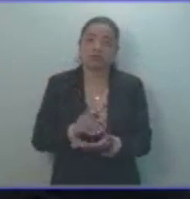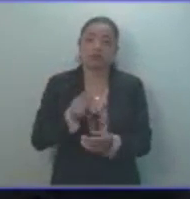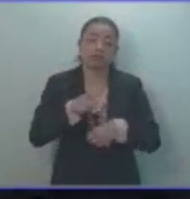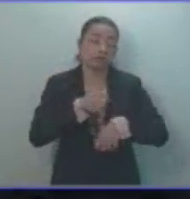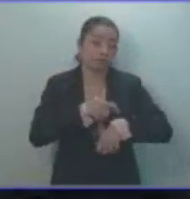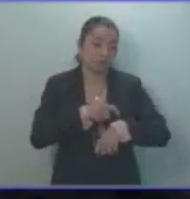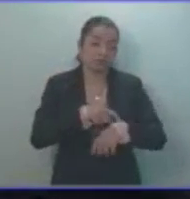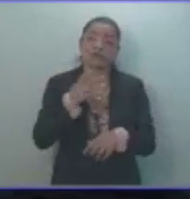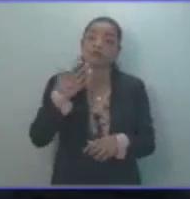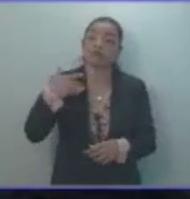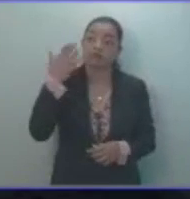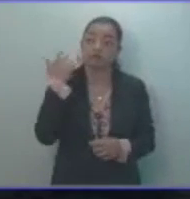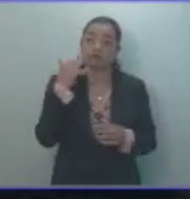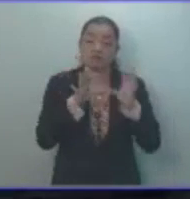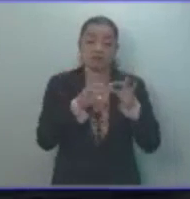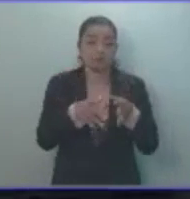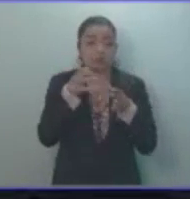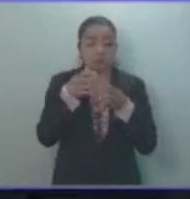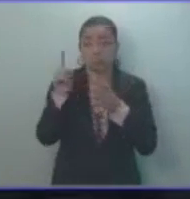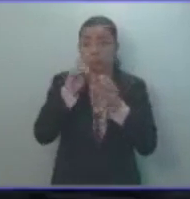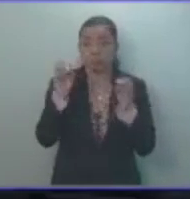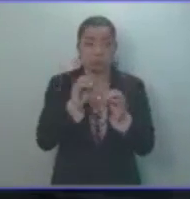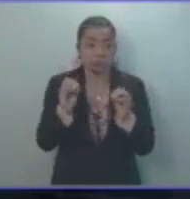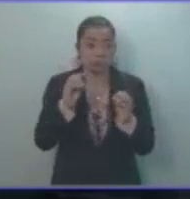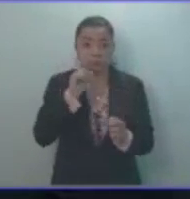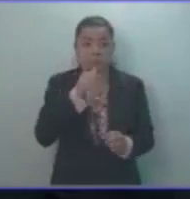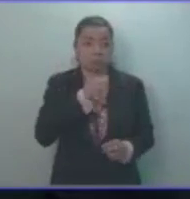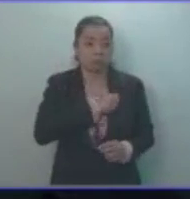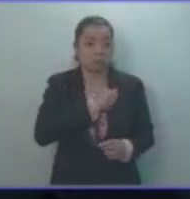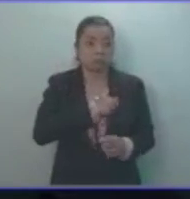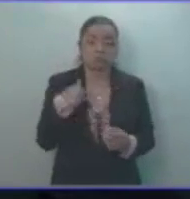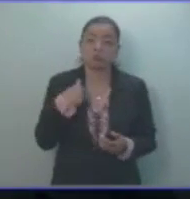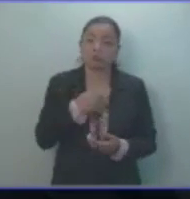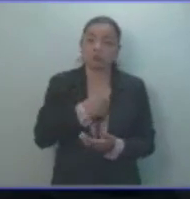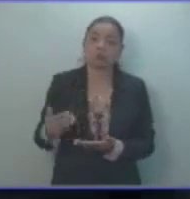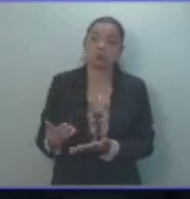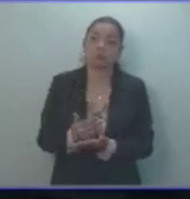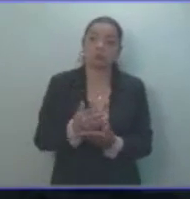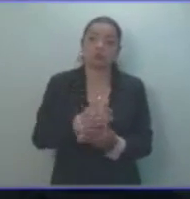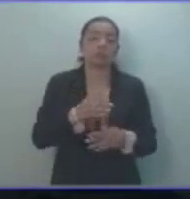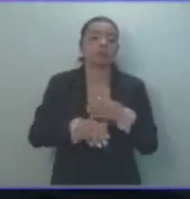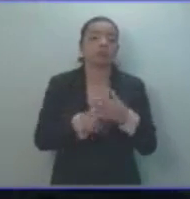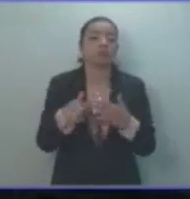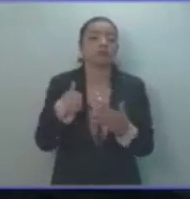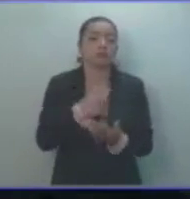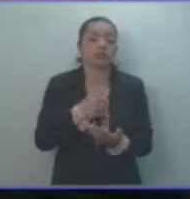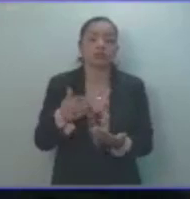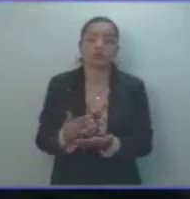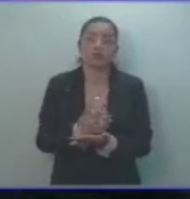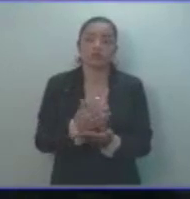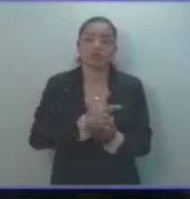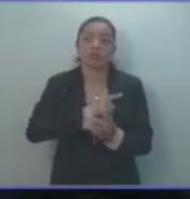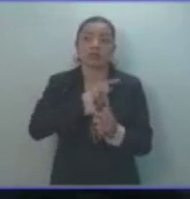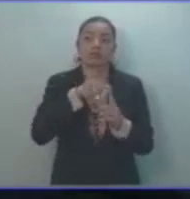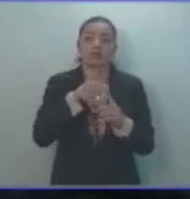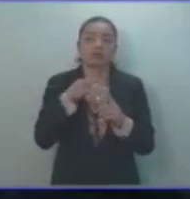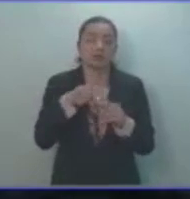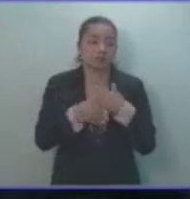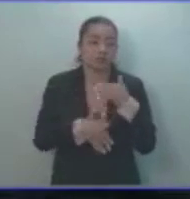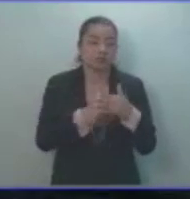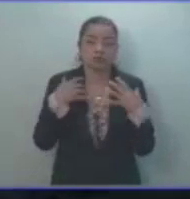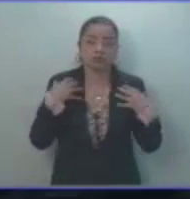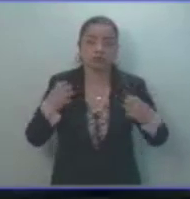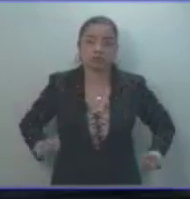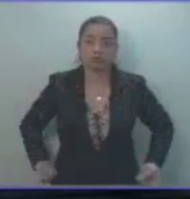momento hay instituciones que no lo hicieron, no es responsabilidad del Ministerio de Hacienda, porque el Ministerio de Hacienda llega hasta las cuentas subsidiarias del